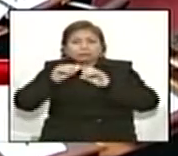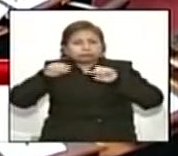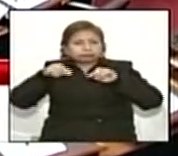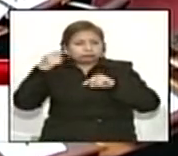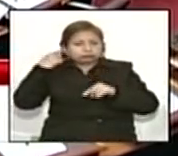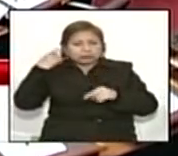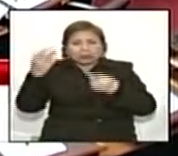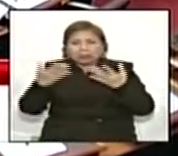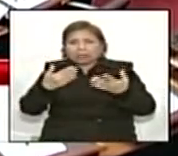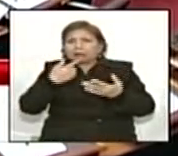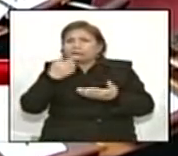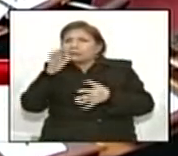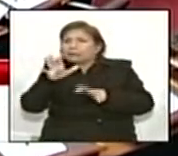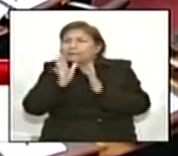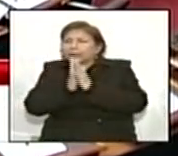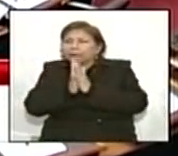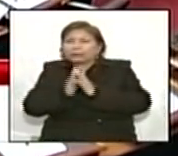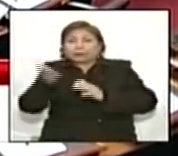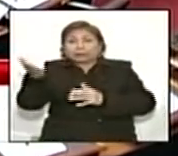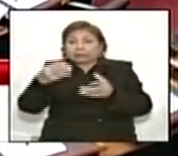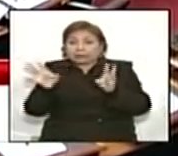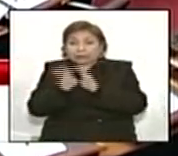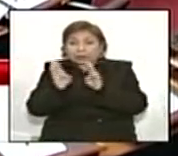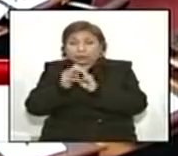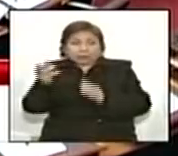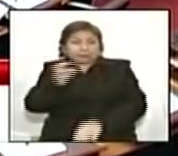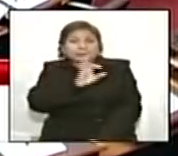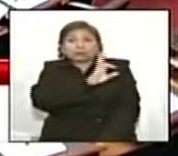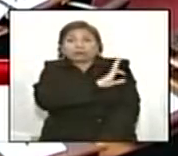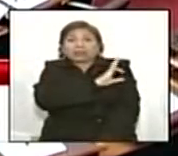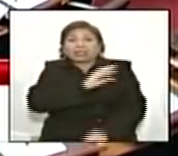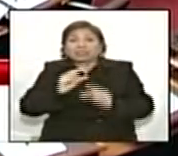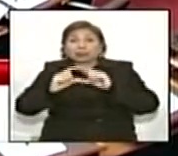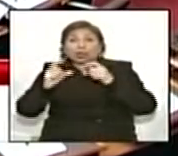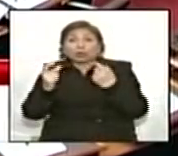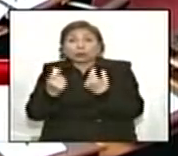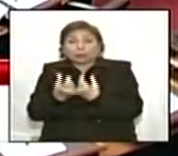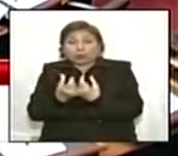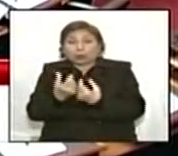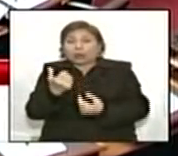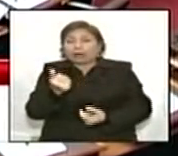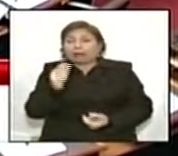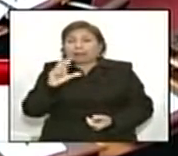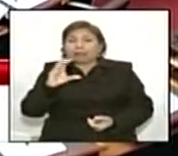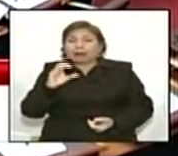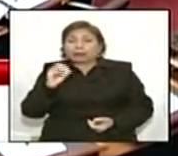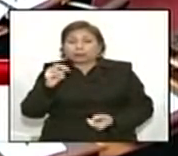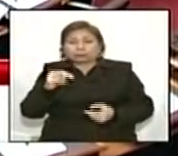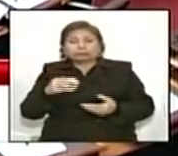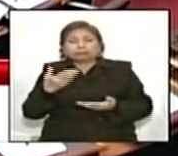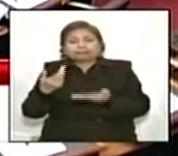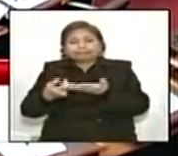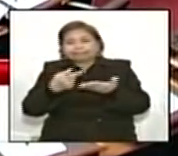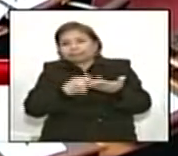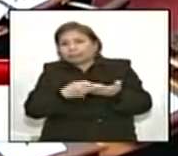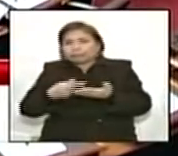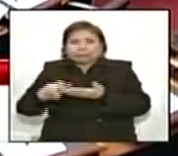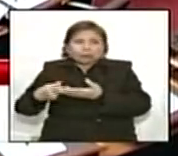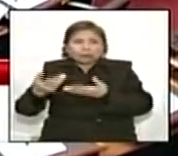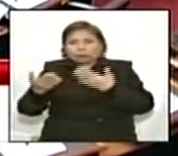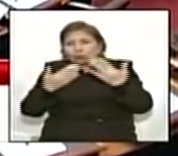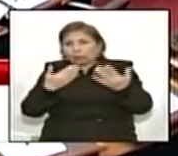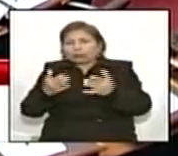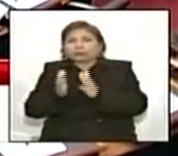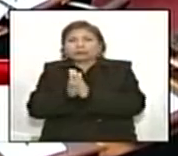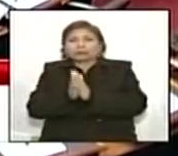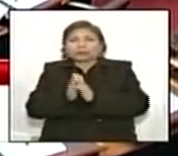poniéndonos en todos los escenarios, que es lo que estamos haciendo, porque no somos, en este momento nadie puede predecir el futuro. Solo tenemos hechos